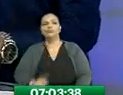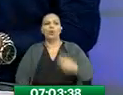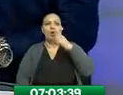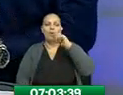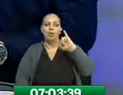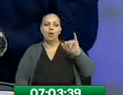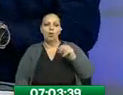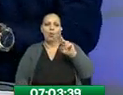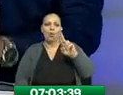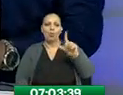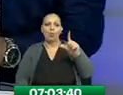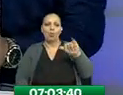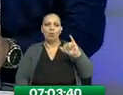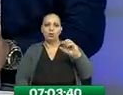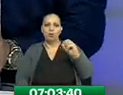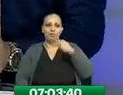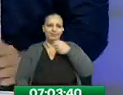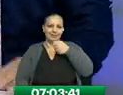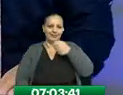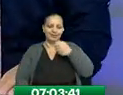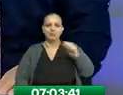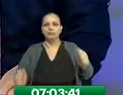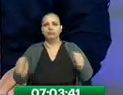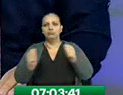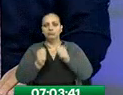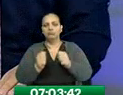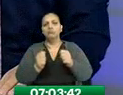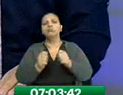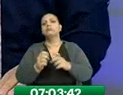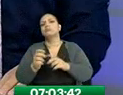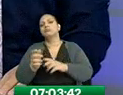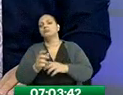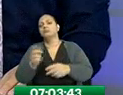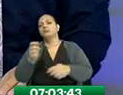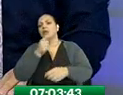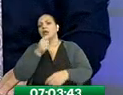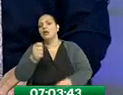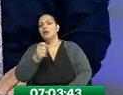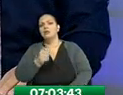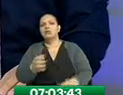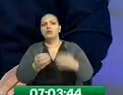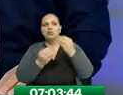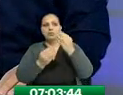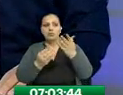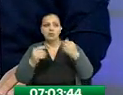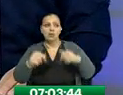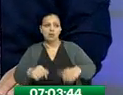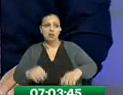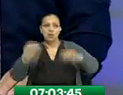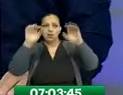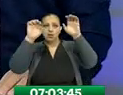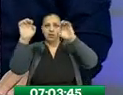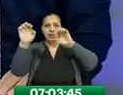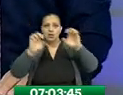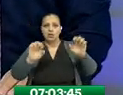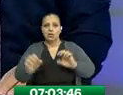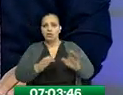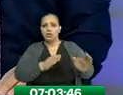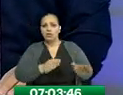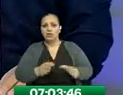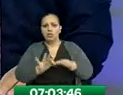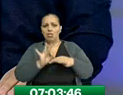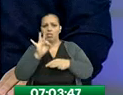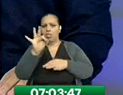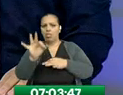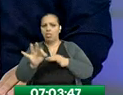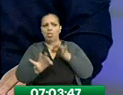la reapertura del aeropuerto José Joaquín de Olmedo y a las estrategias para evitar más contagios de